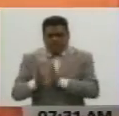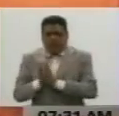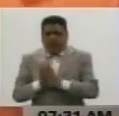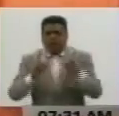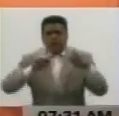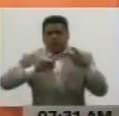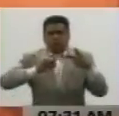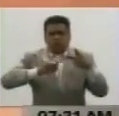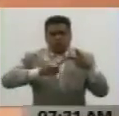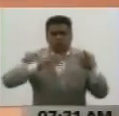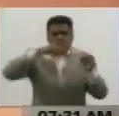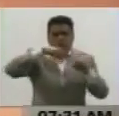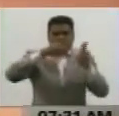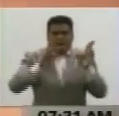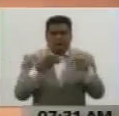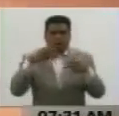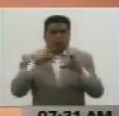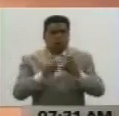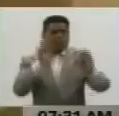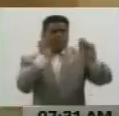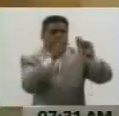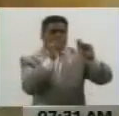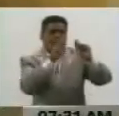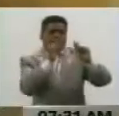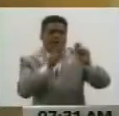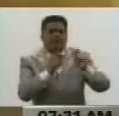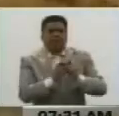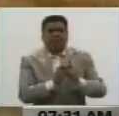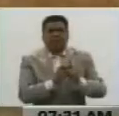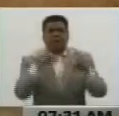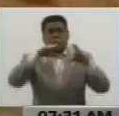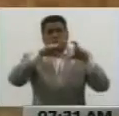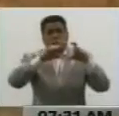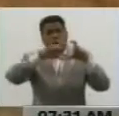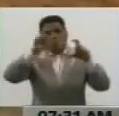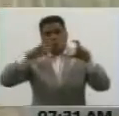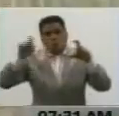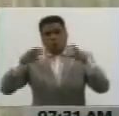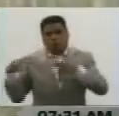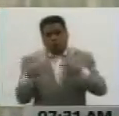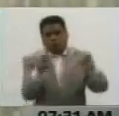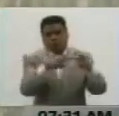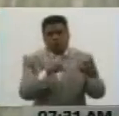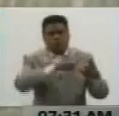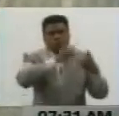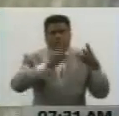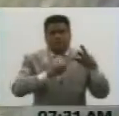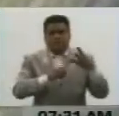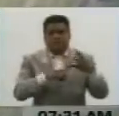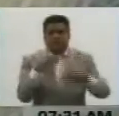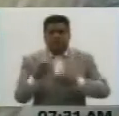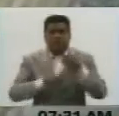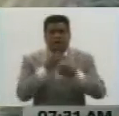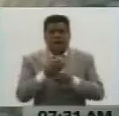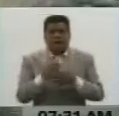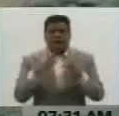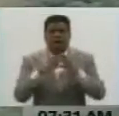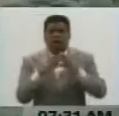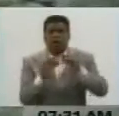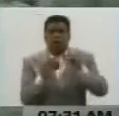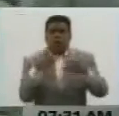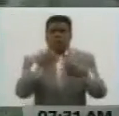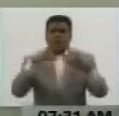del Orinoco. Y tercero, lograr que la actividad minera se enfoque en la premisa de una ética